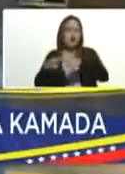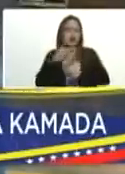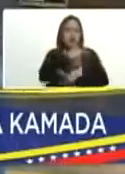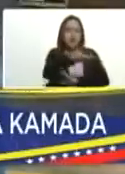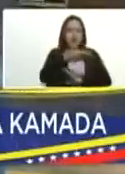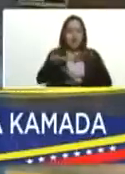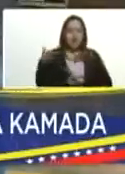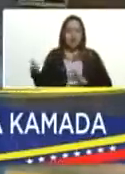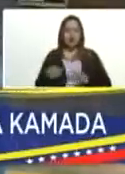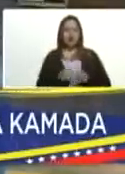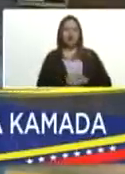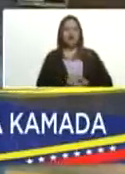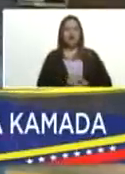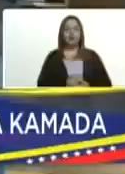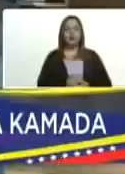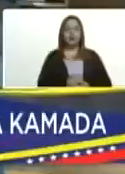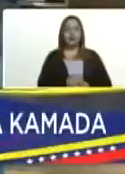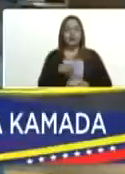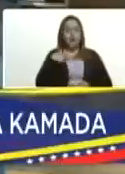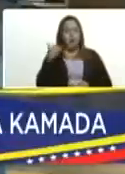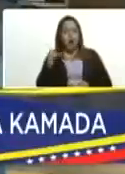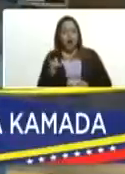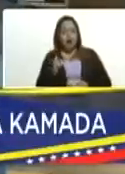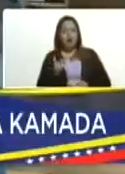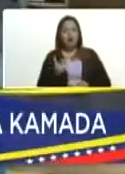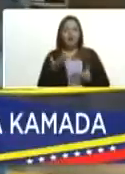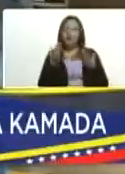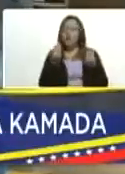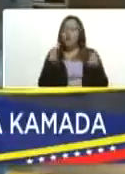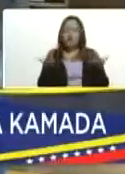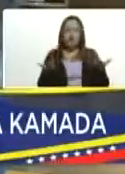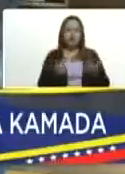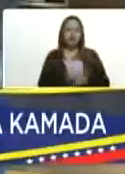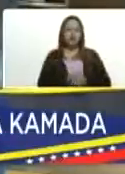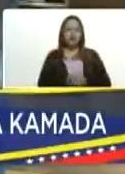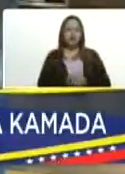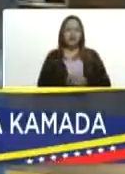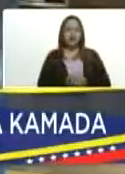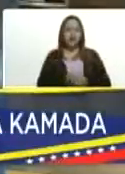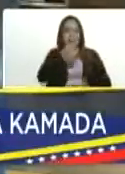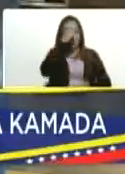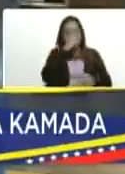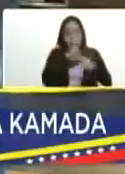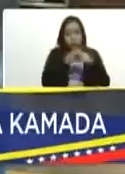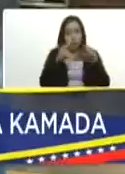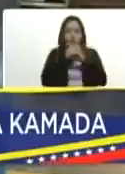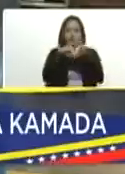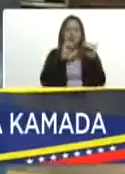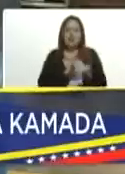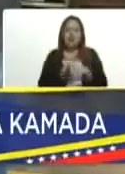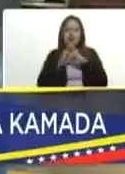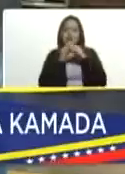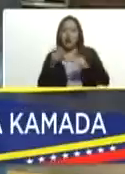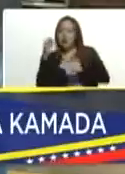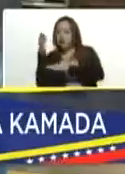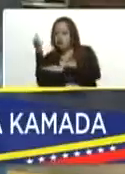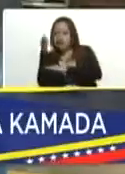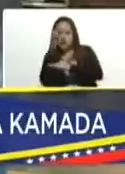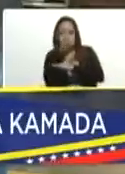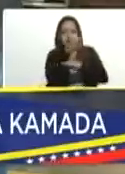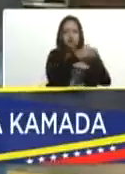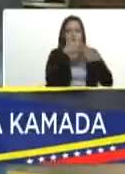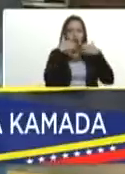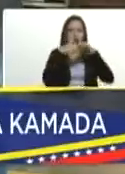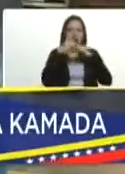Distribución. He quedado, de verdad, presidente, extremadamente complacido de todo el recorrido que hemos hecho en la